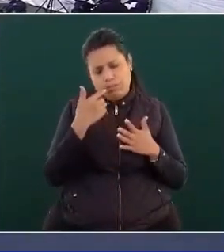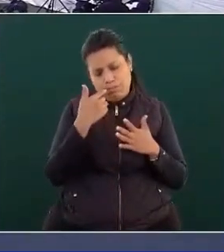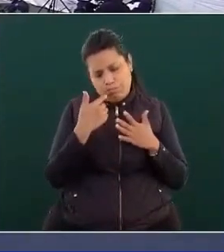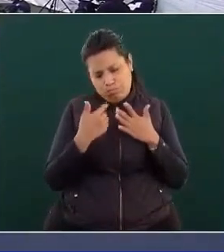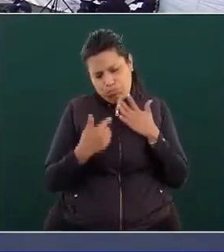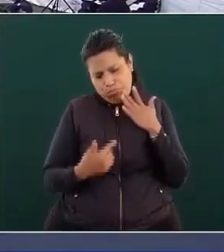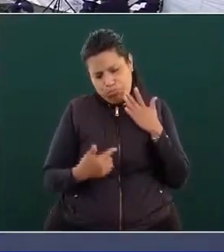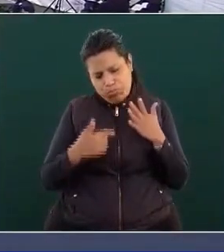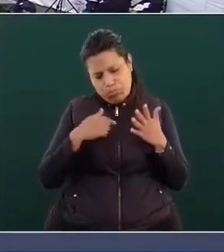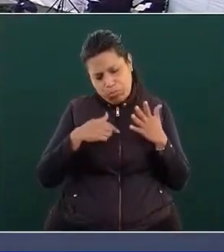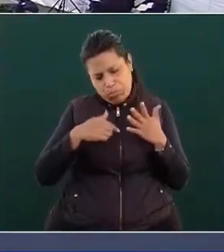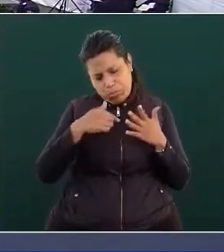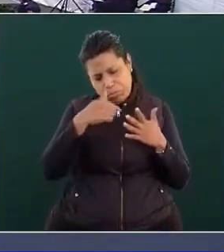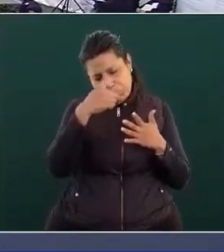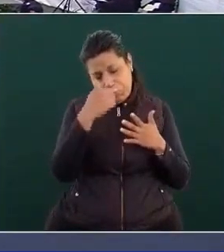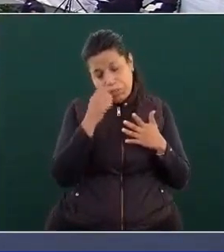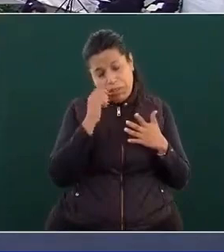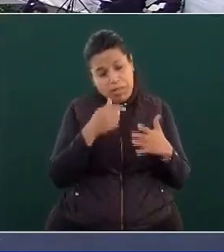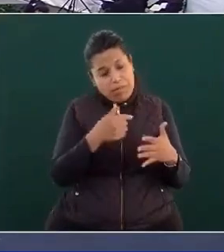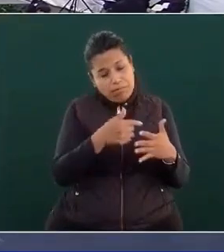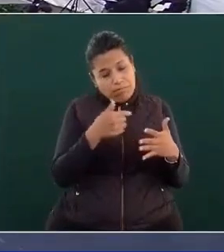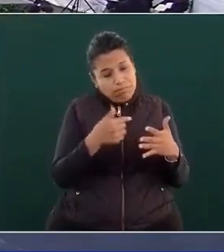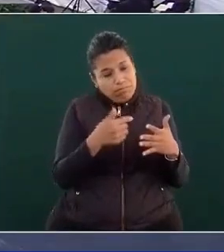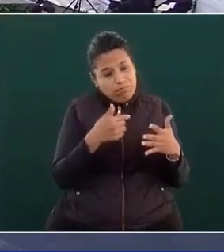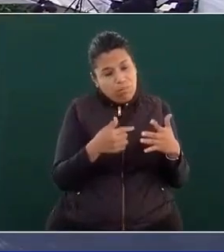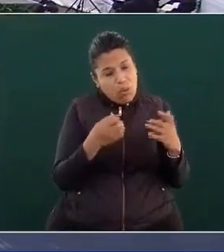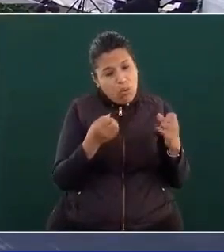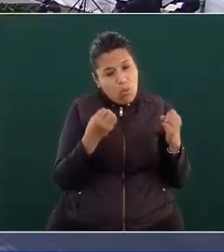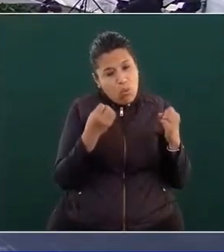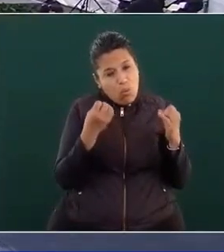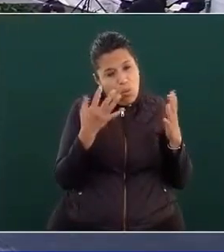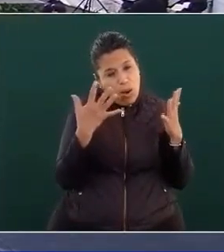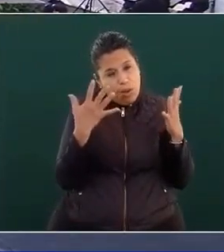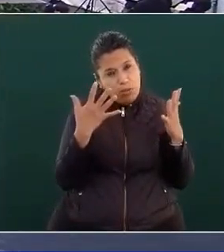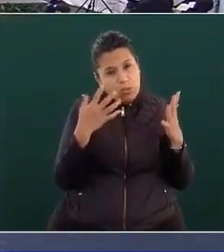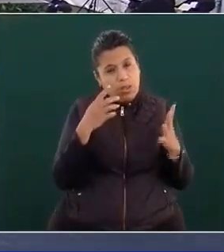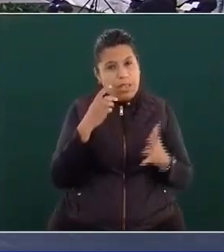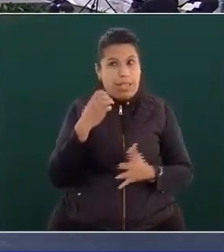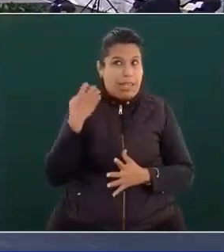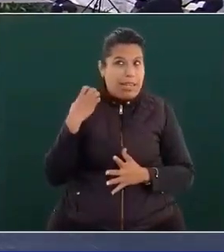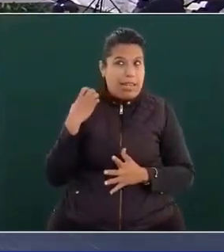anoche que nada más de enero a septiembre